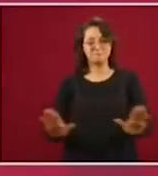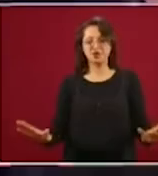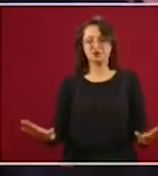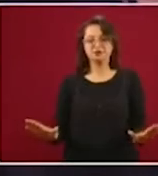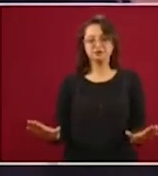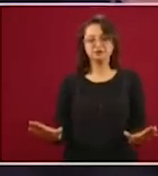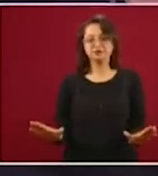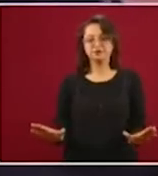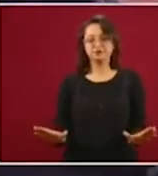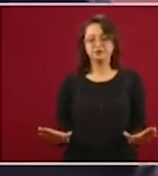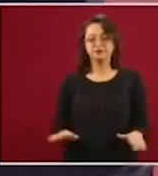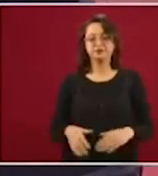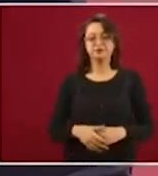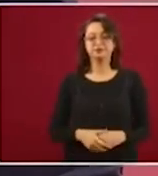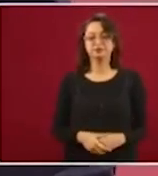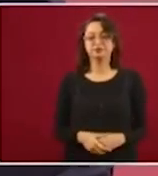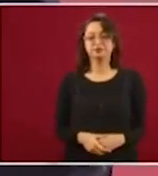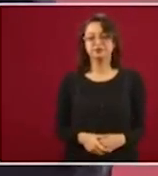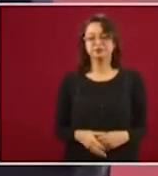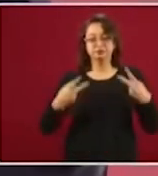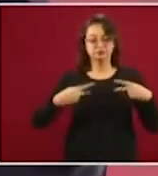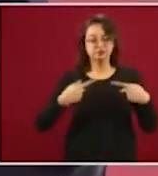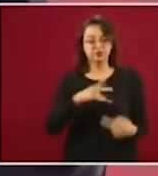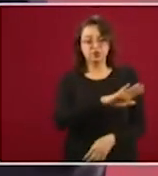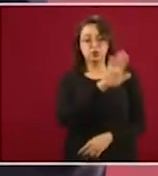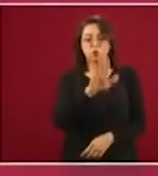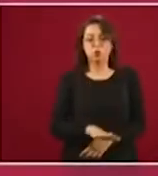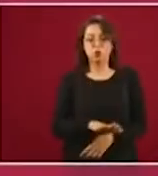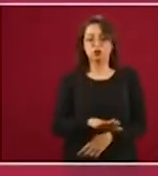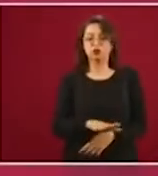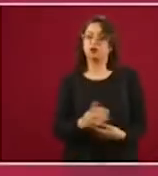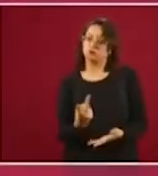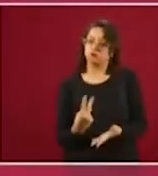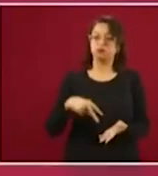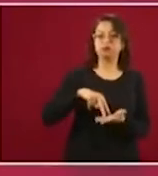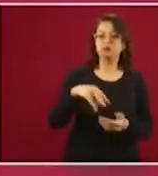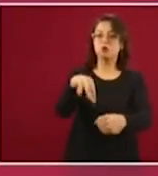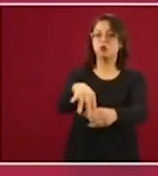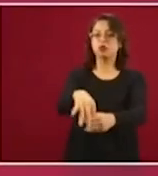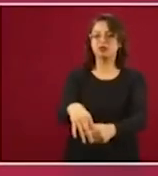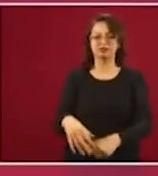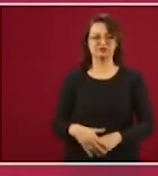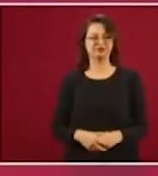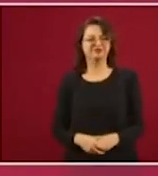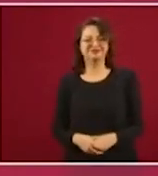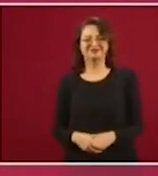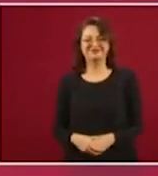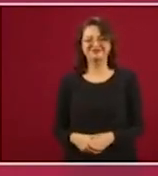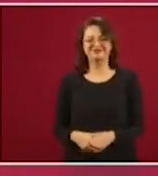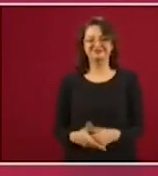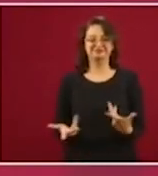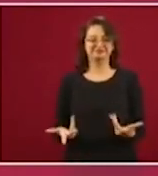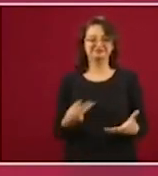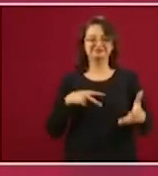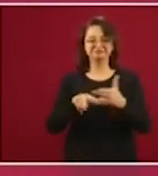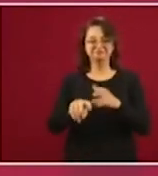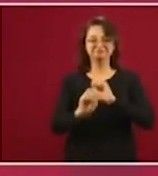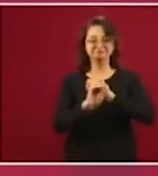que no voten los finados como era antes, que haya transparencia,